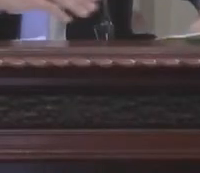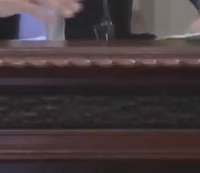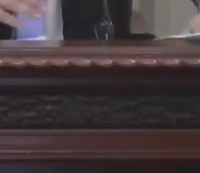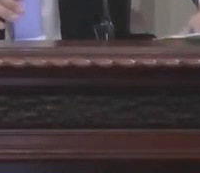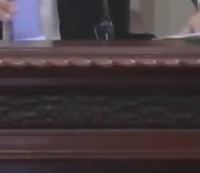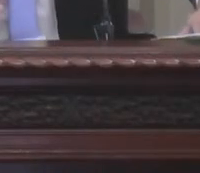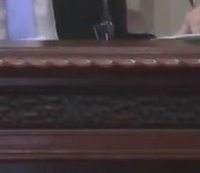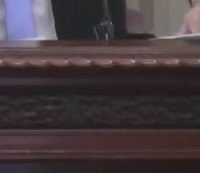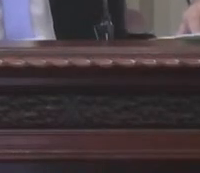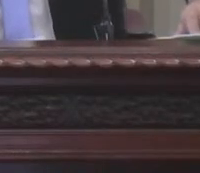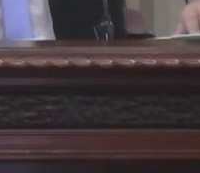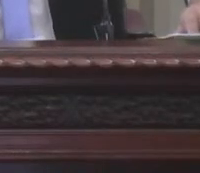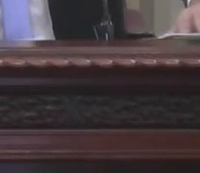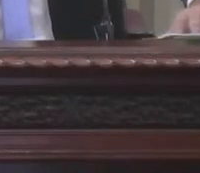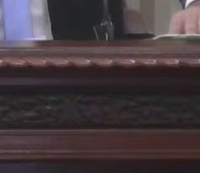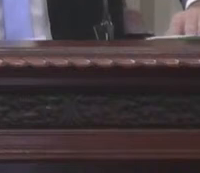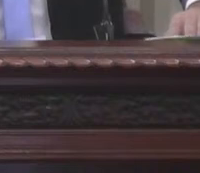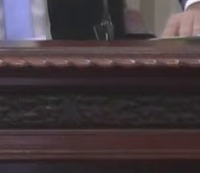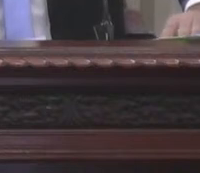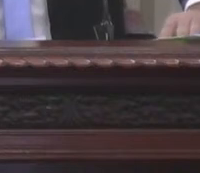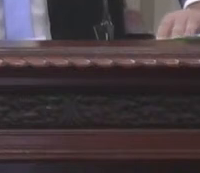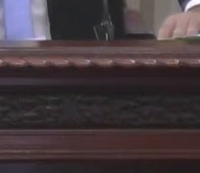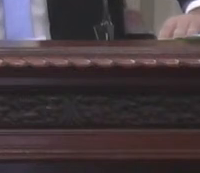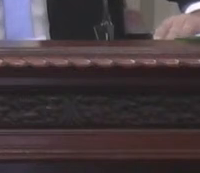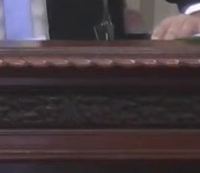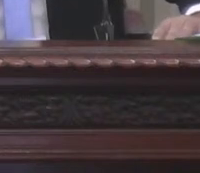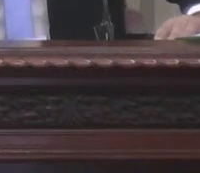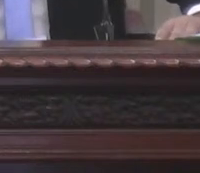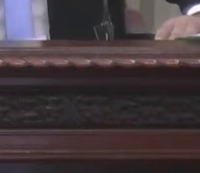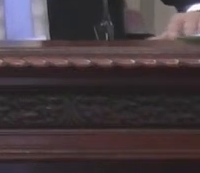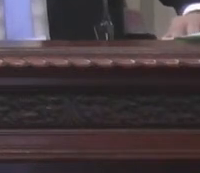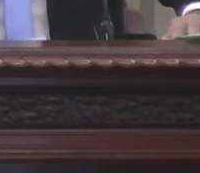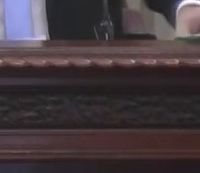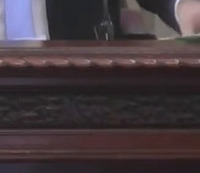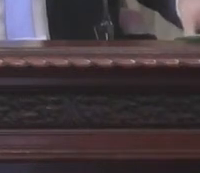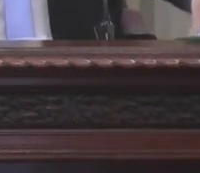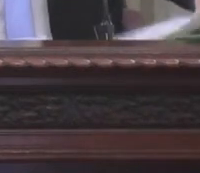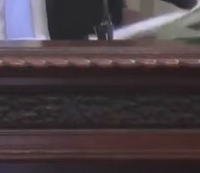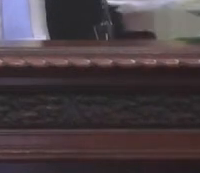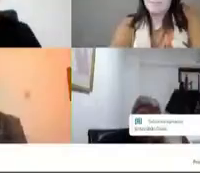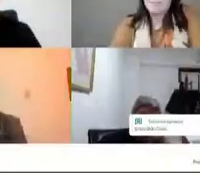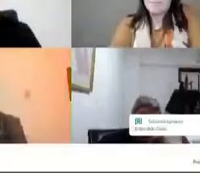virtual, voy a proceder a izar la bandera nacional para comenzar la sesión.